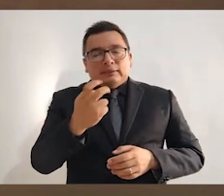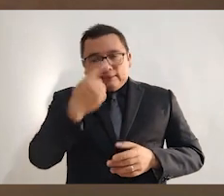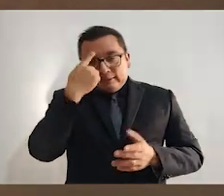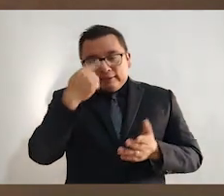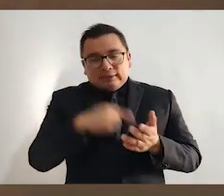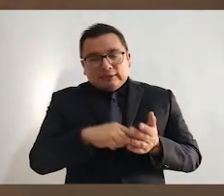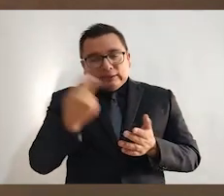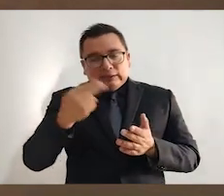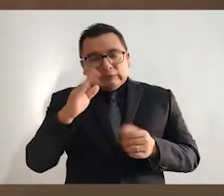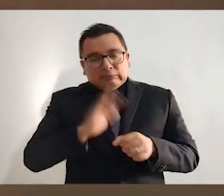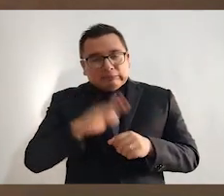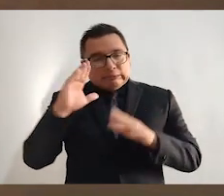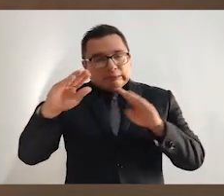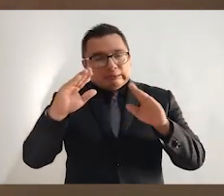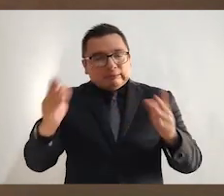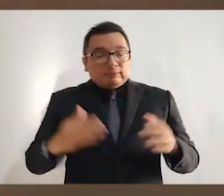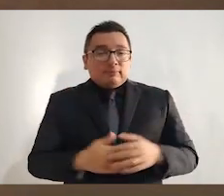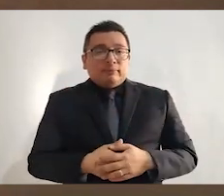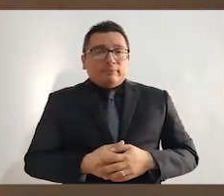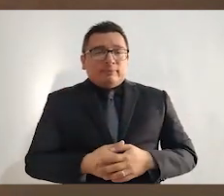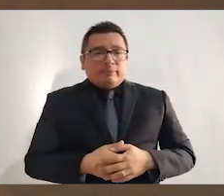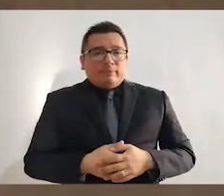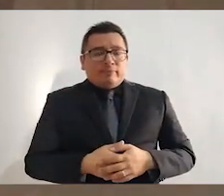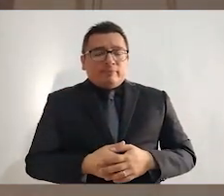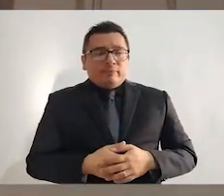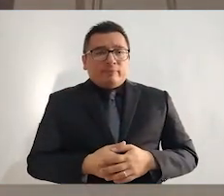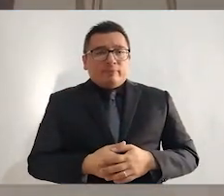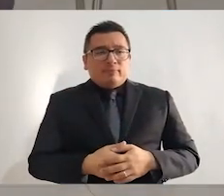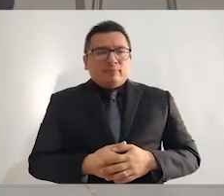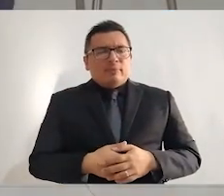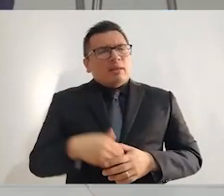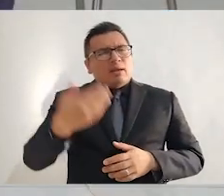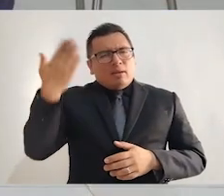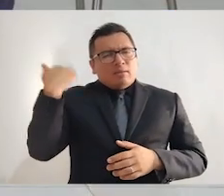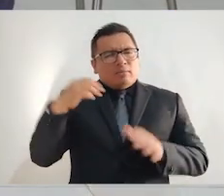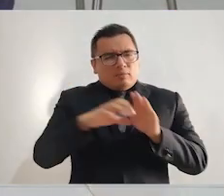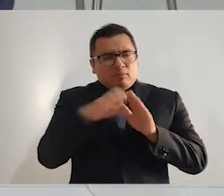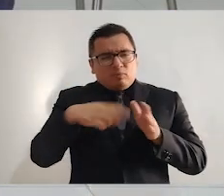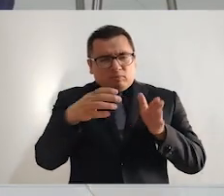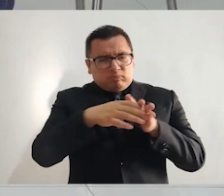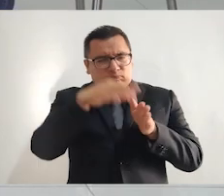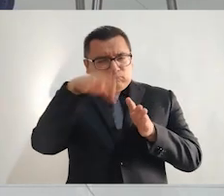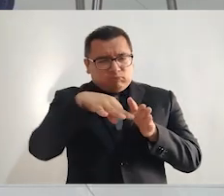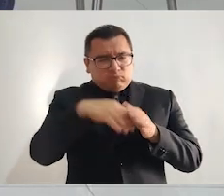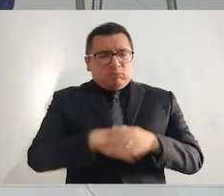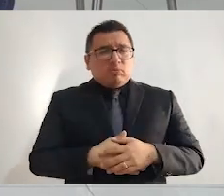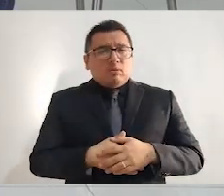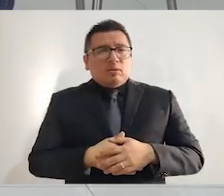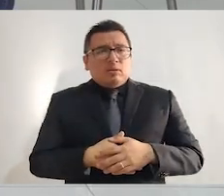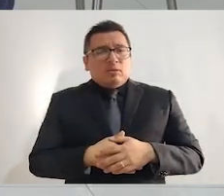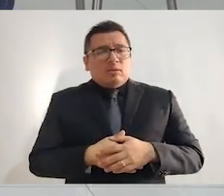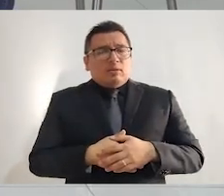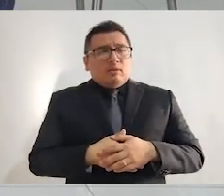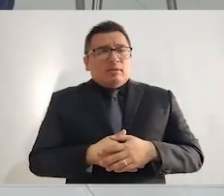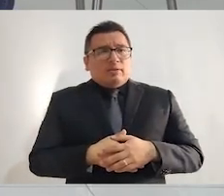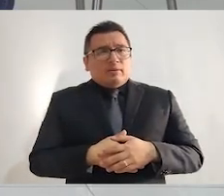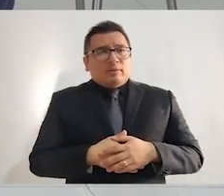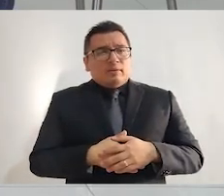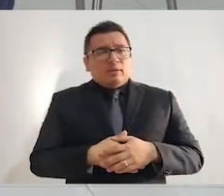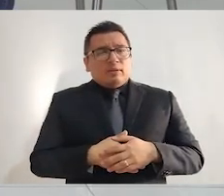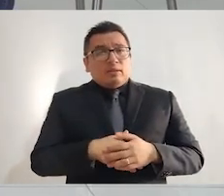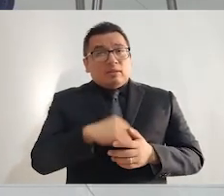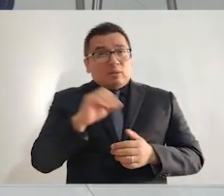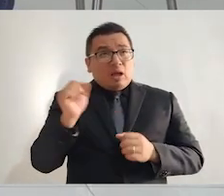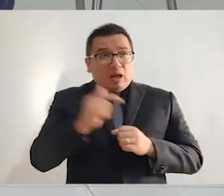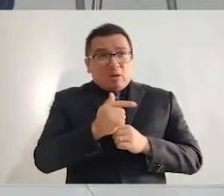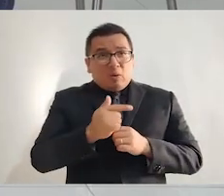que se necesita un poquito más de capacitación. En los procesos electorales anteriores donde ha participado también votando, ¿ha habido